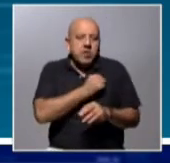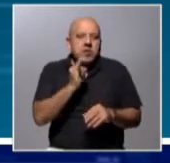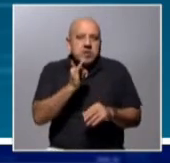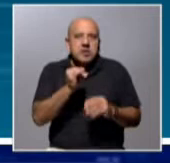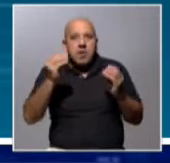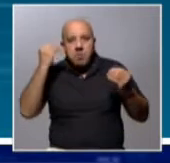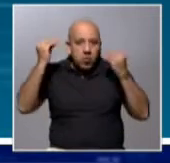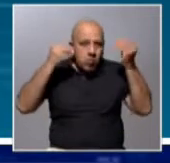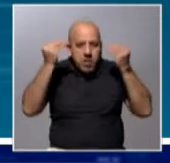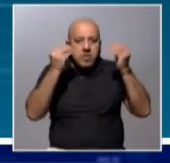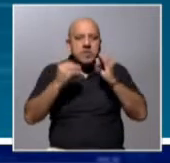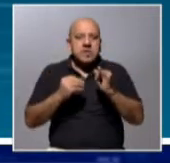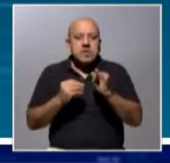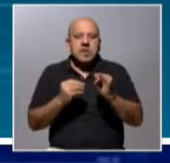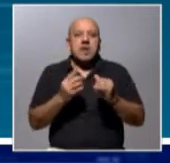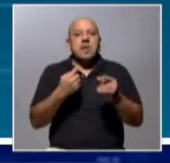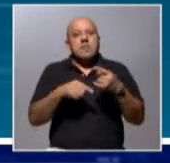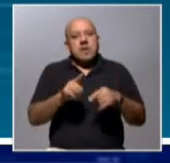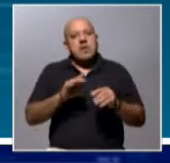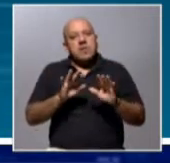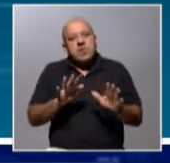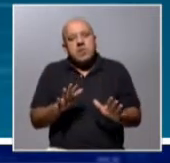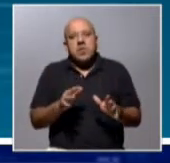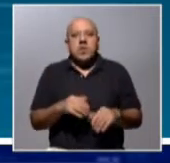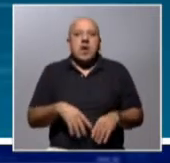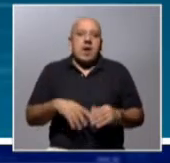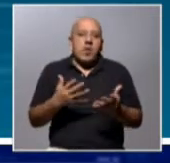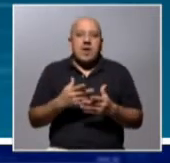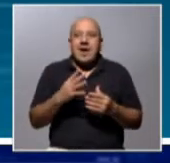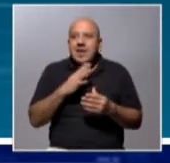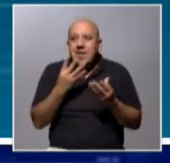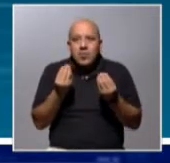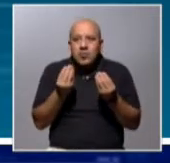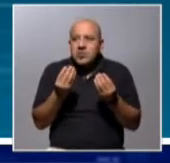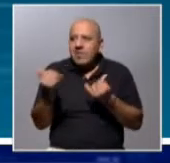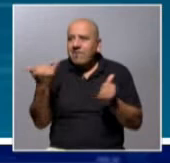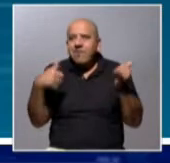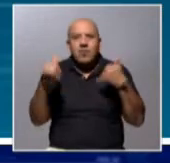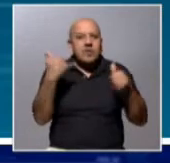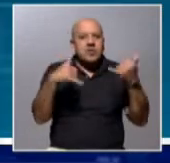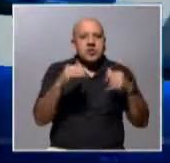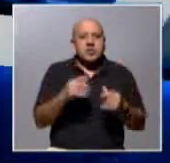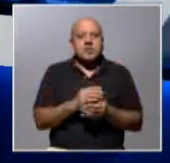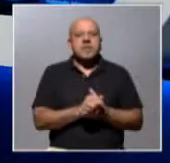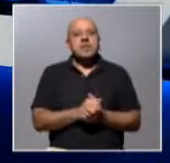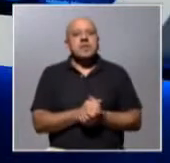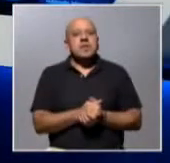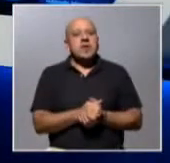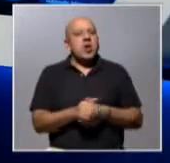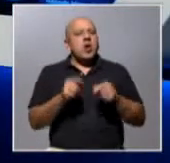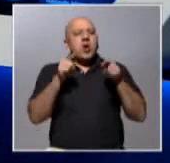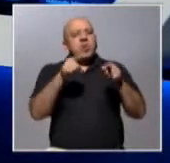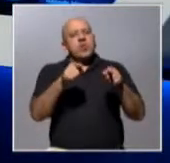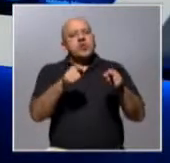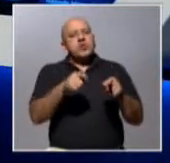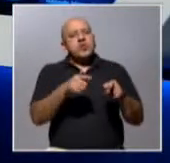la sientan, porque bueno, estamos también recibiendo mucha información al respecto. Vos justamente hoy más temprano me hablabas